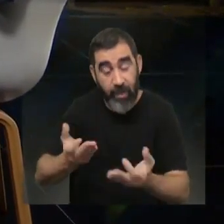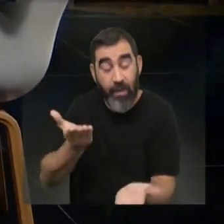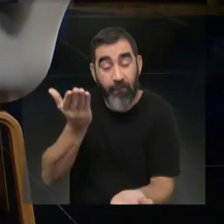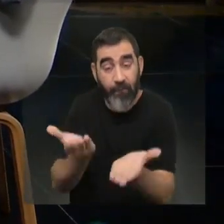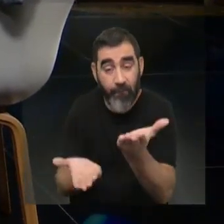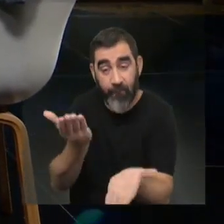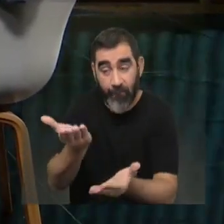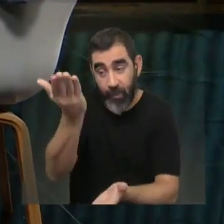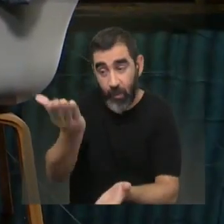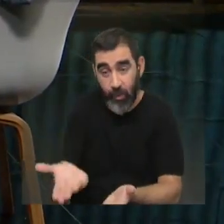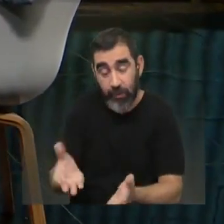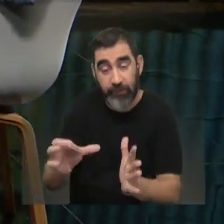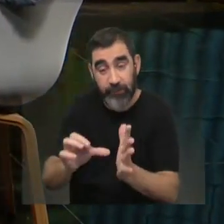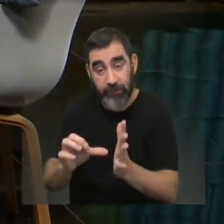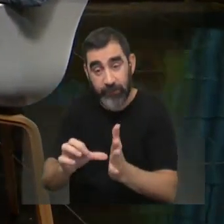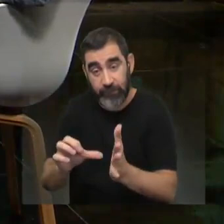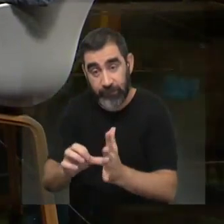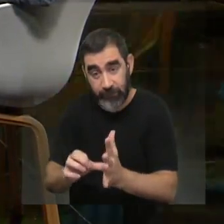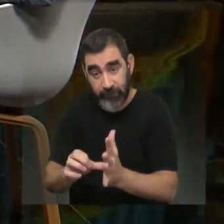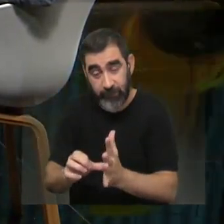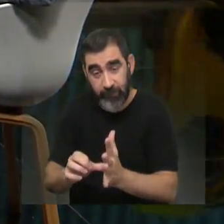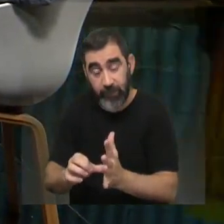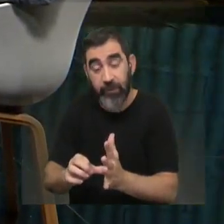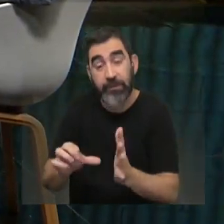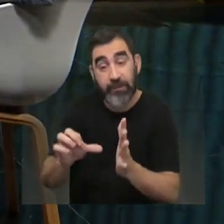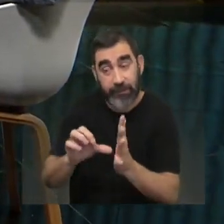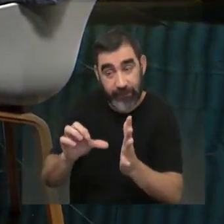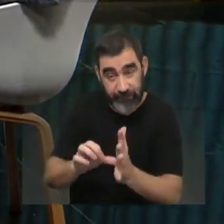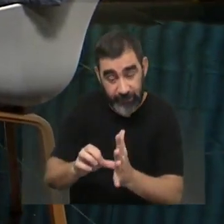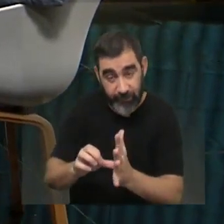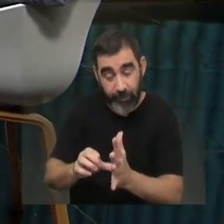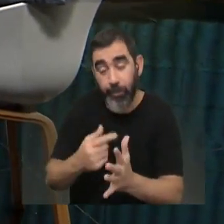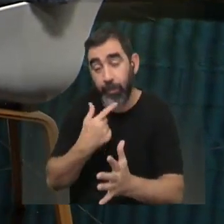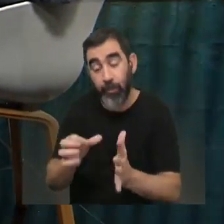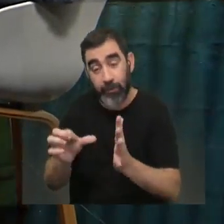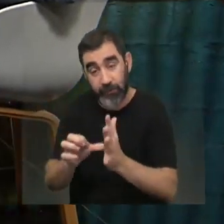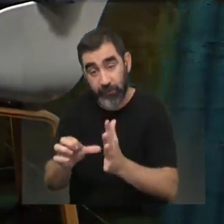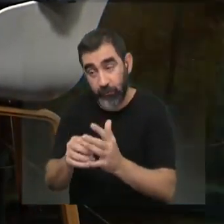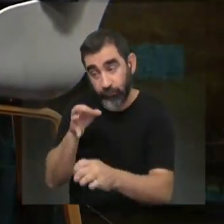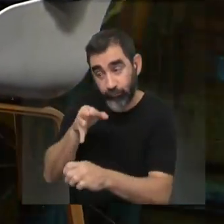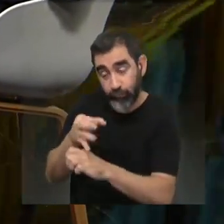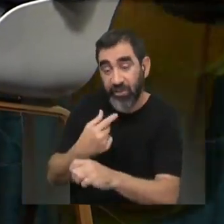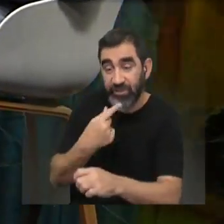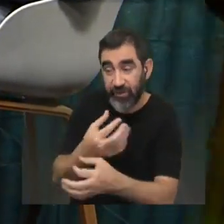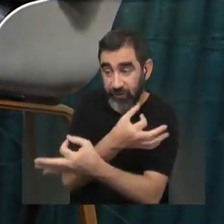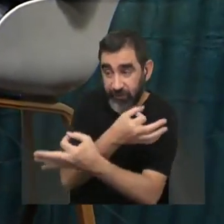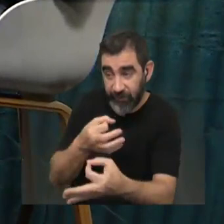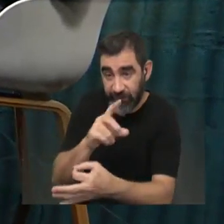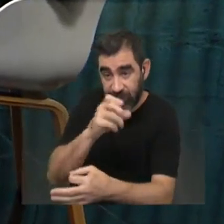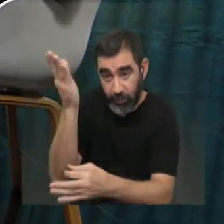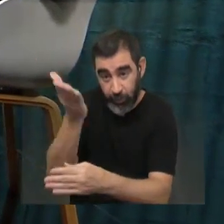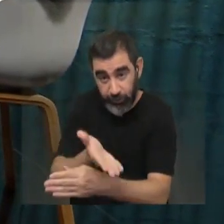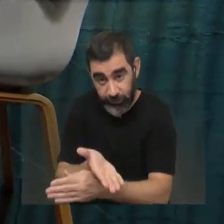evaluar si un sistema, volviendo a la verificación, si un sistema que fue entrenado funciona razonablemente